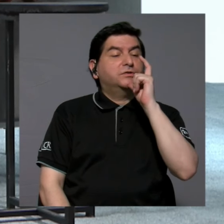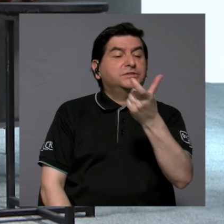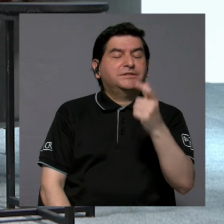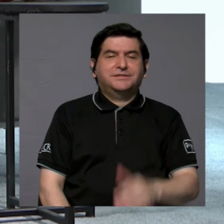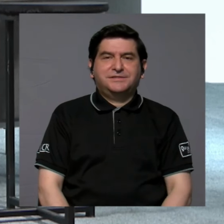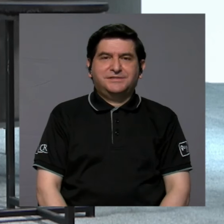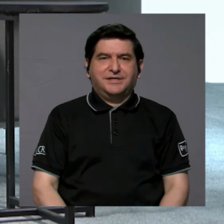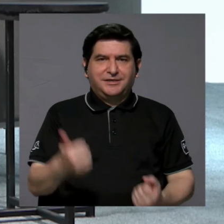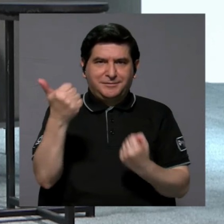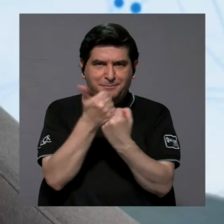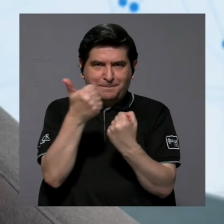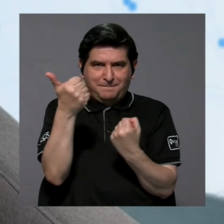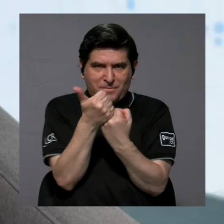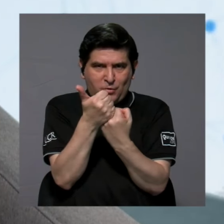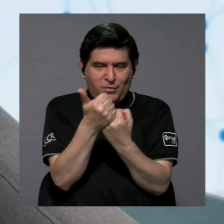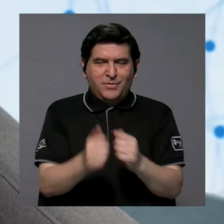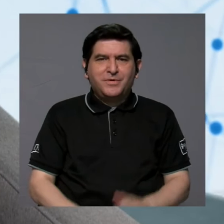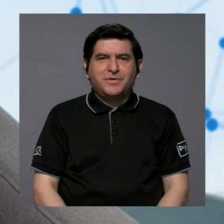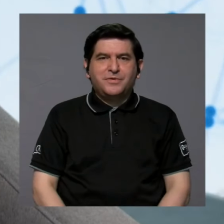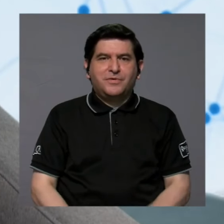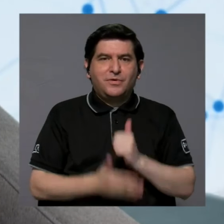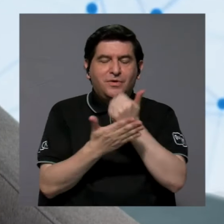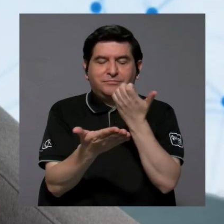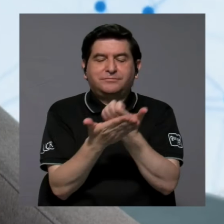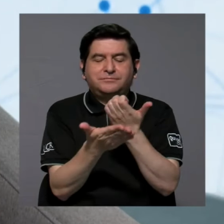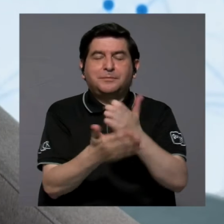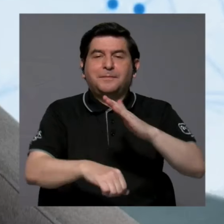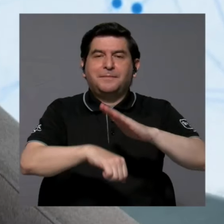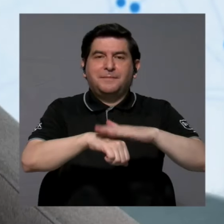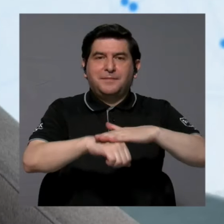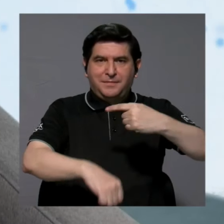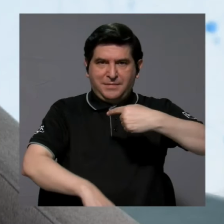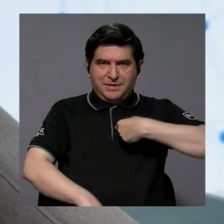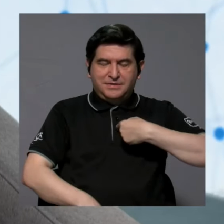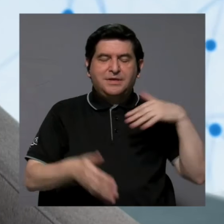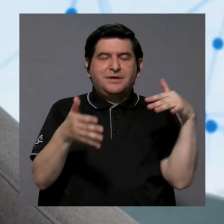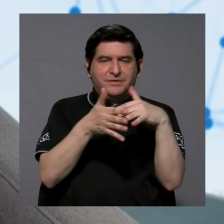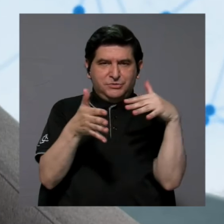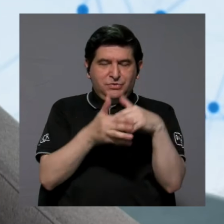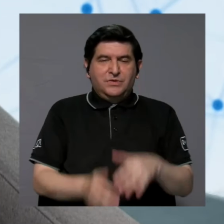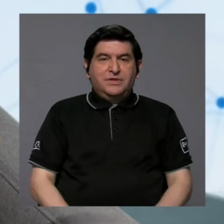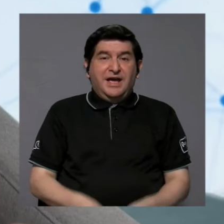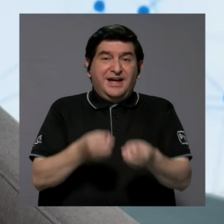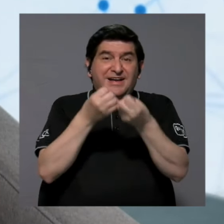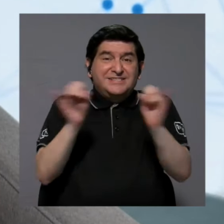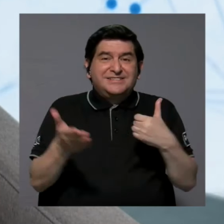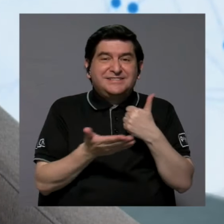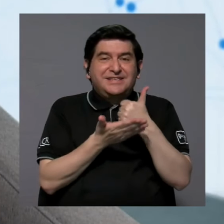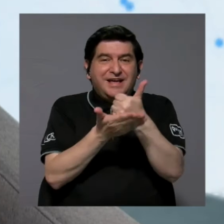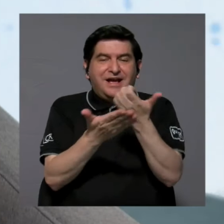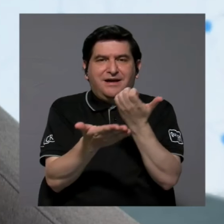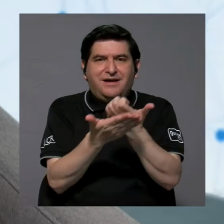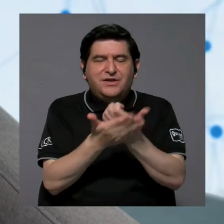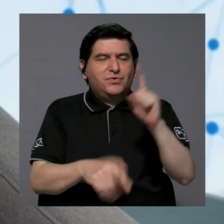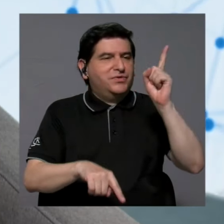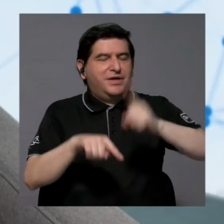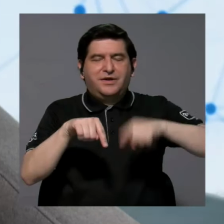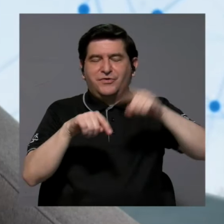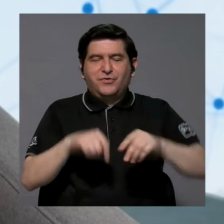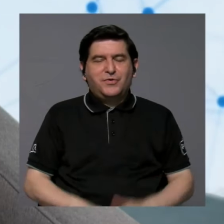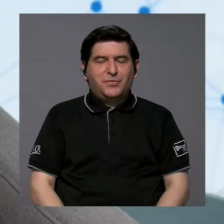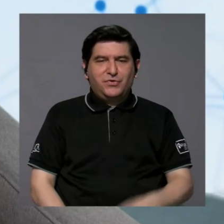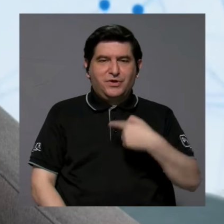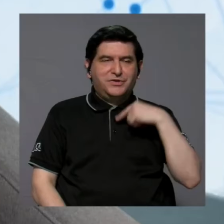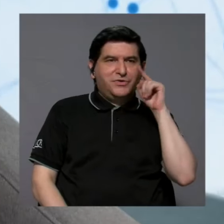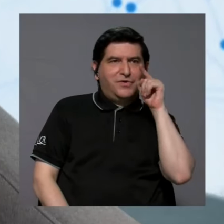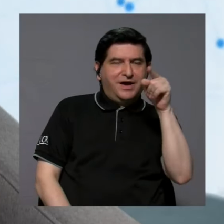de contar con el apoyo de becas que me permitieron estos estudios. Sin esas becas no hubiera podido